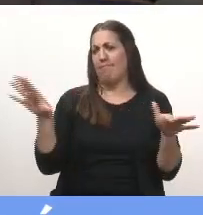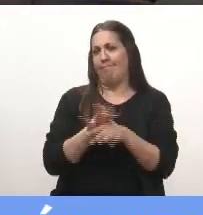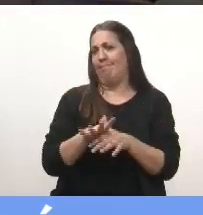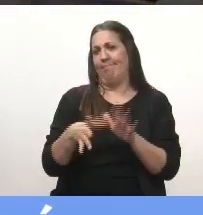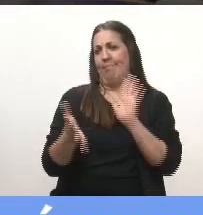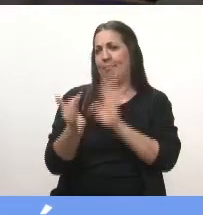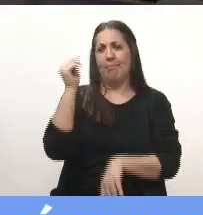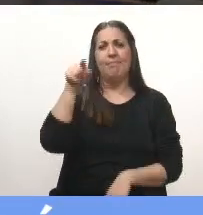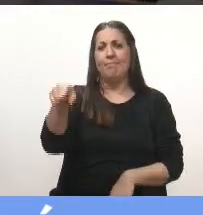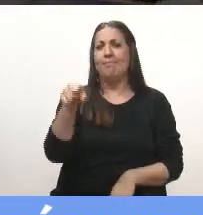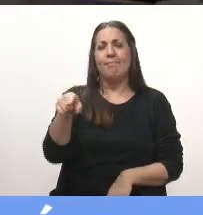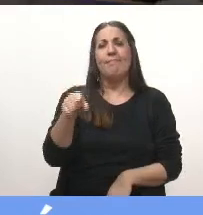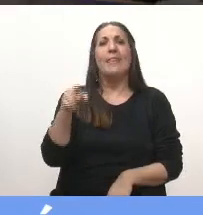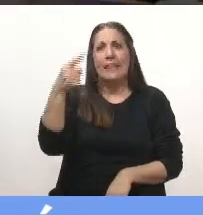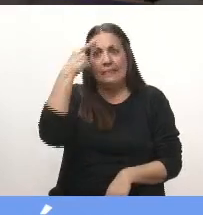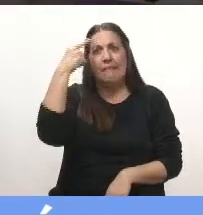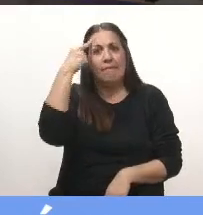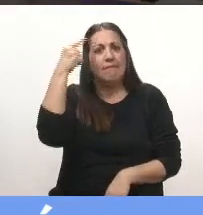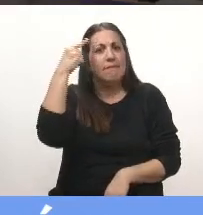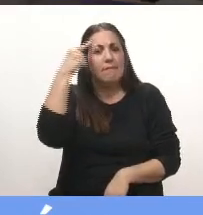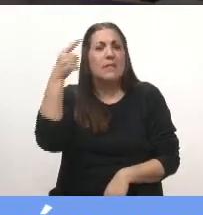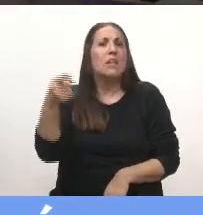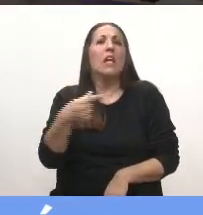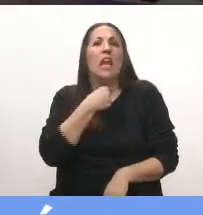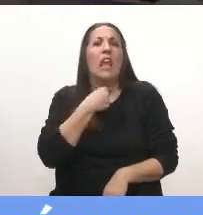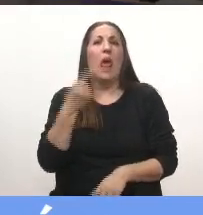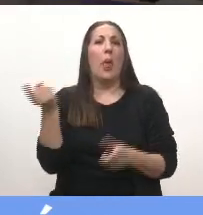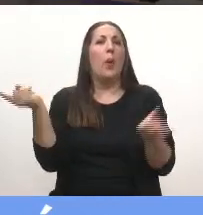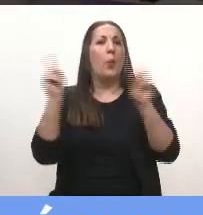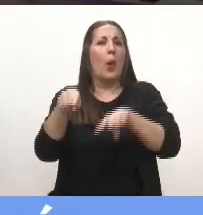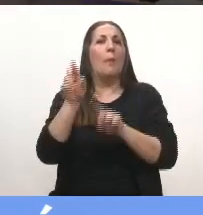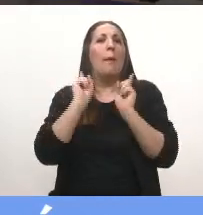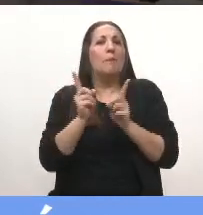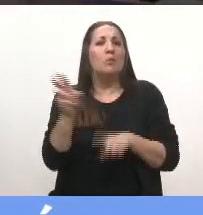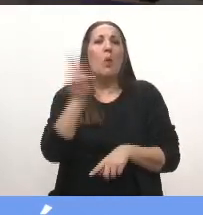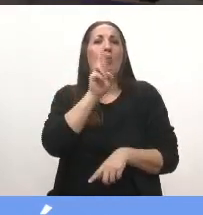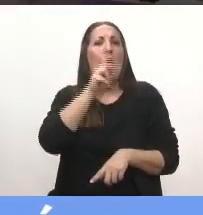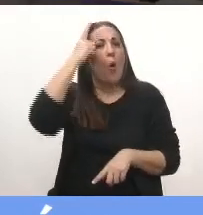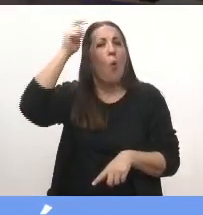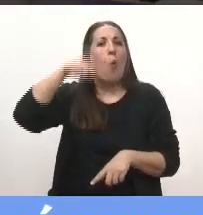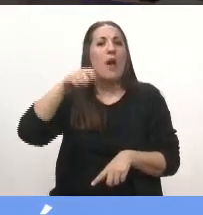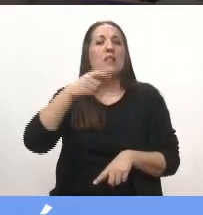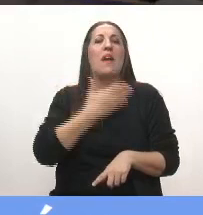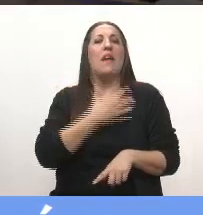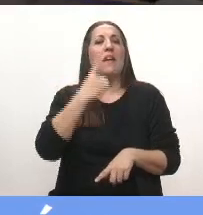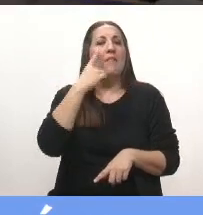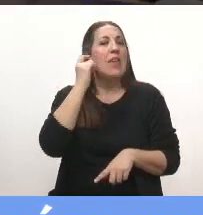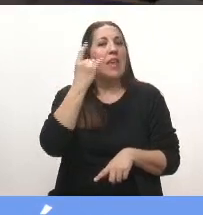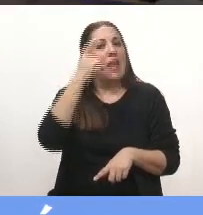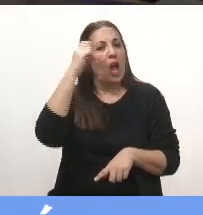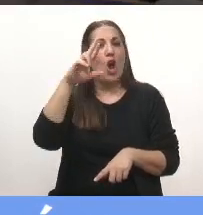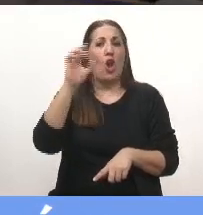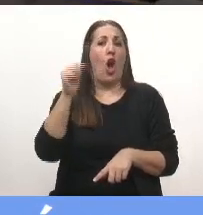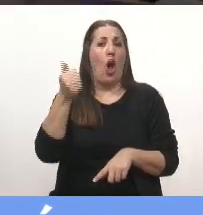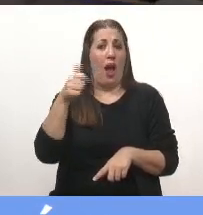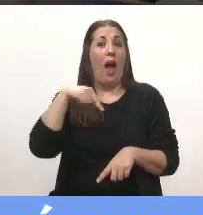Por qué están tan obsesionados y quieren tanto que vuelva esa jueza Figueroa la historia se va